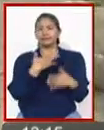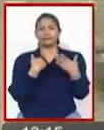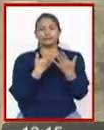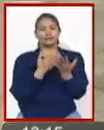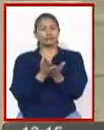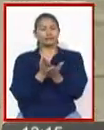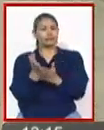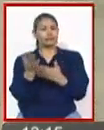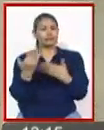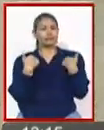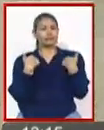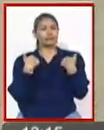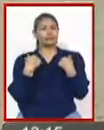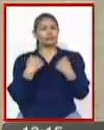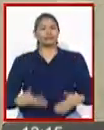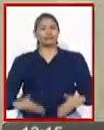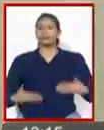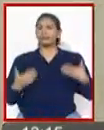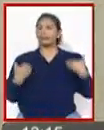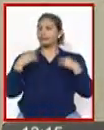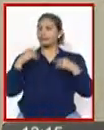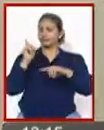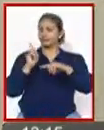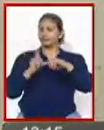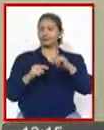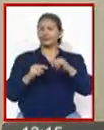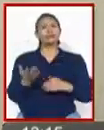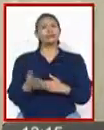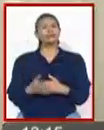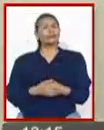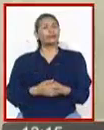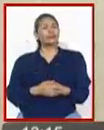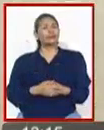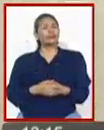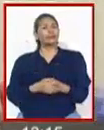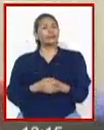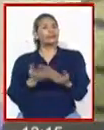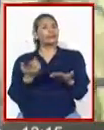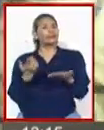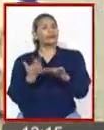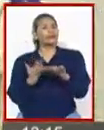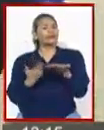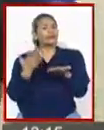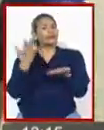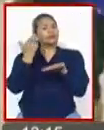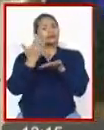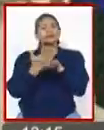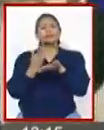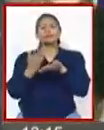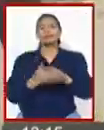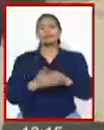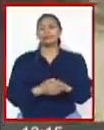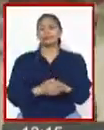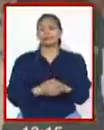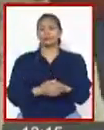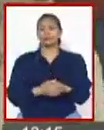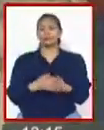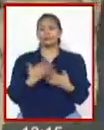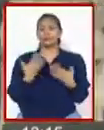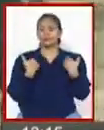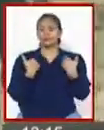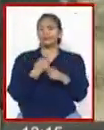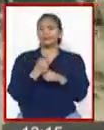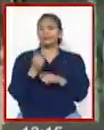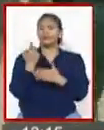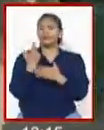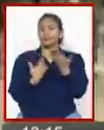derechos, que son tener nuestra vivienda, y no puede ser posible que ellos no lo estén arrancando. Bien, señora, usted también es una de las afectadas. Coméntenos,